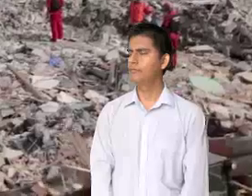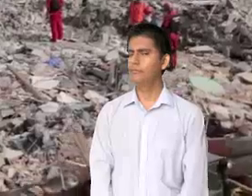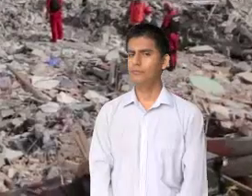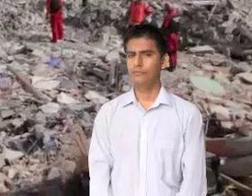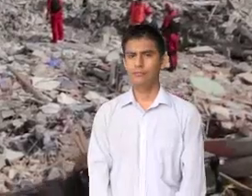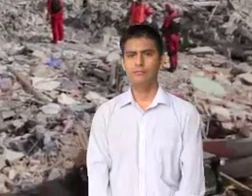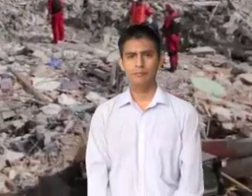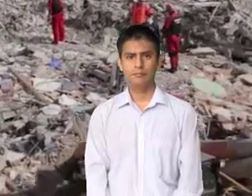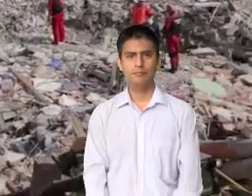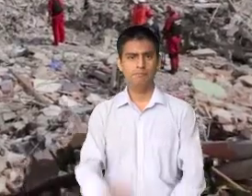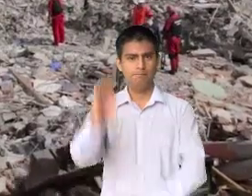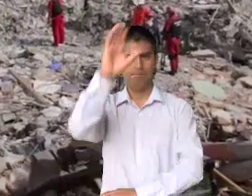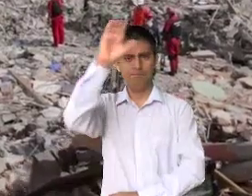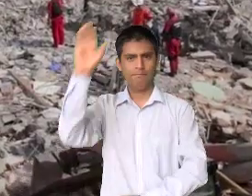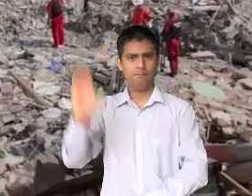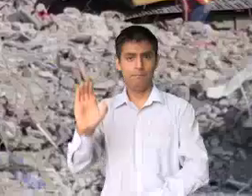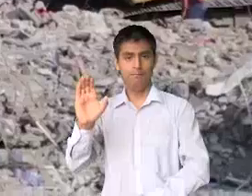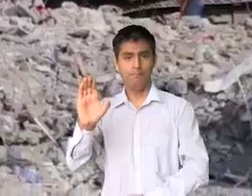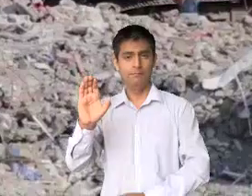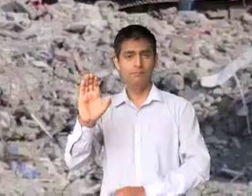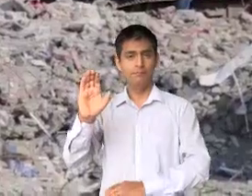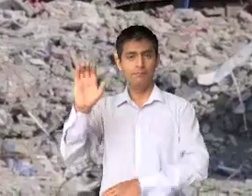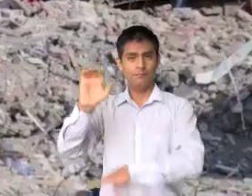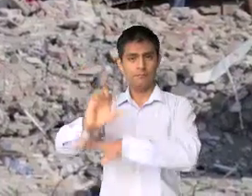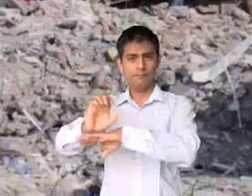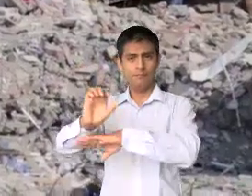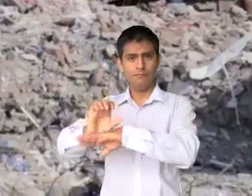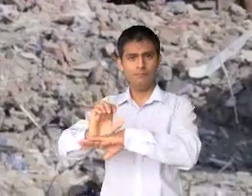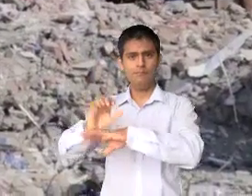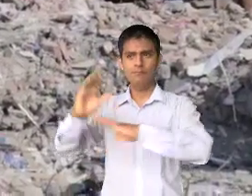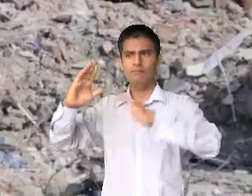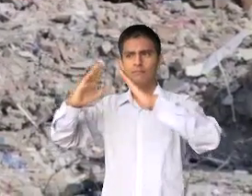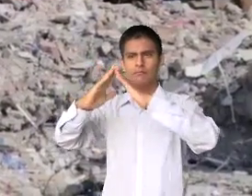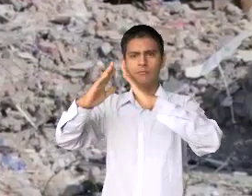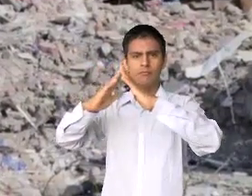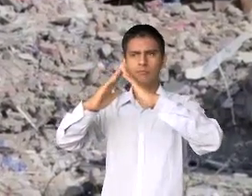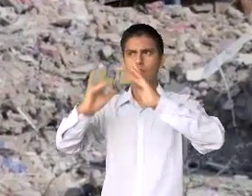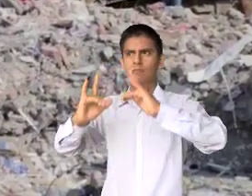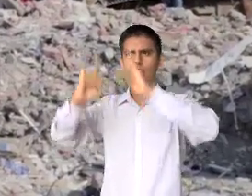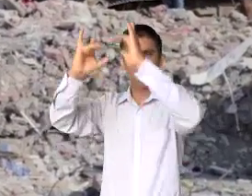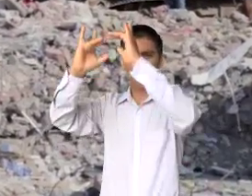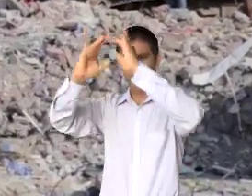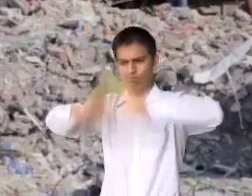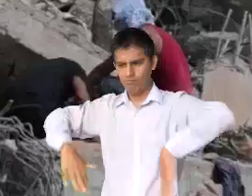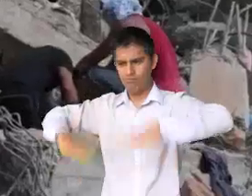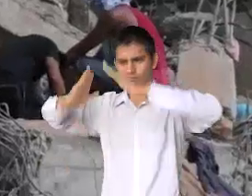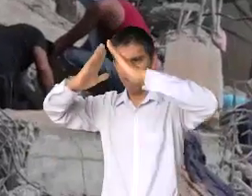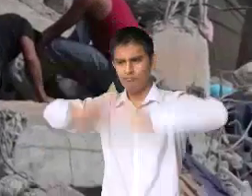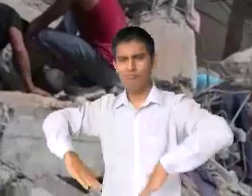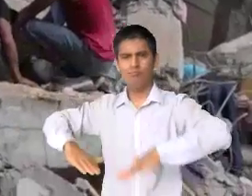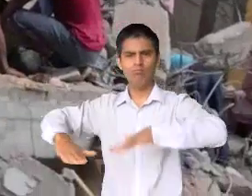La costa del Pacífico ecuatoriano, casas y edificios colapsaron ante la furia de la naturaleza.